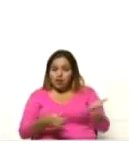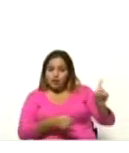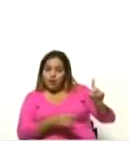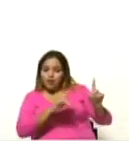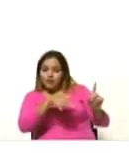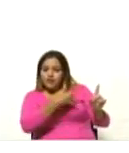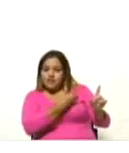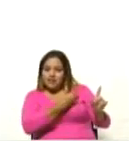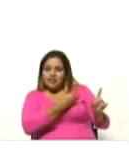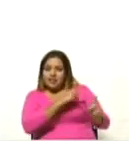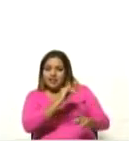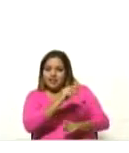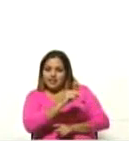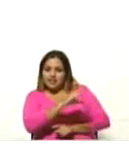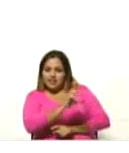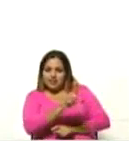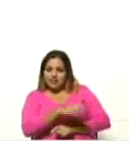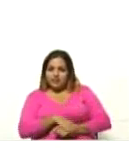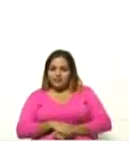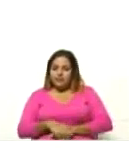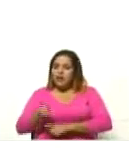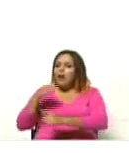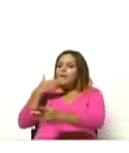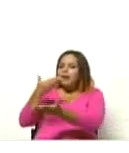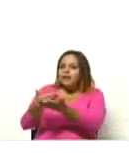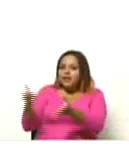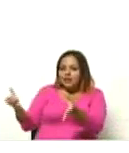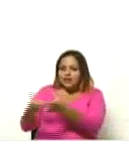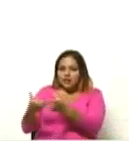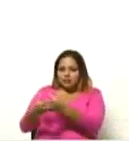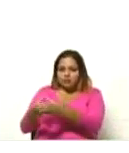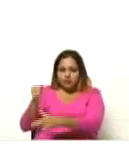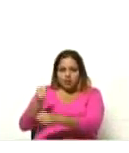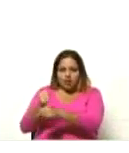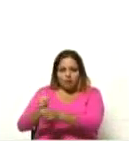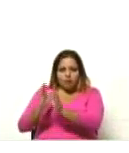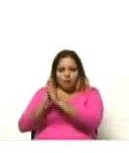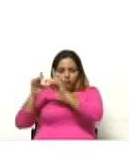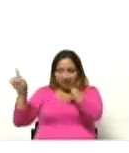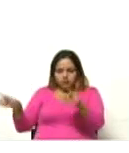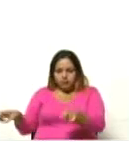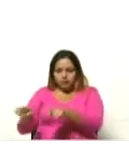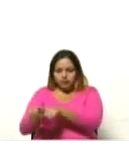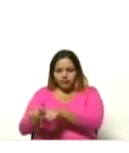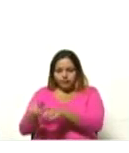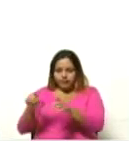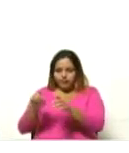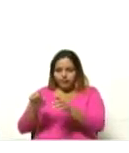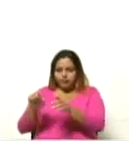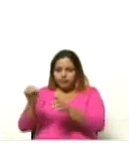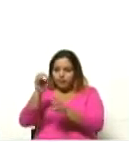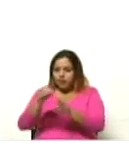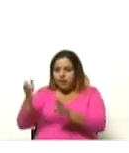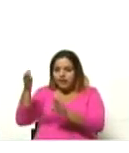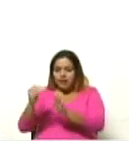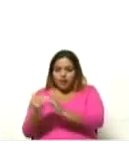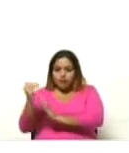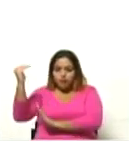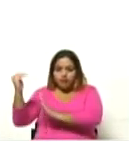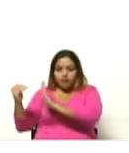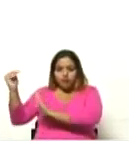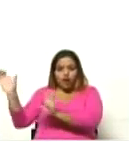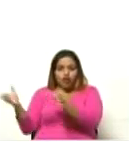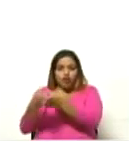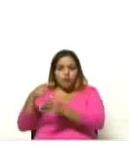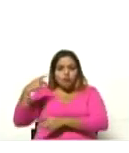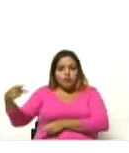universidad, al INSE. Vamos a pedirle a mi equipo de producción que ponga la lámina del ranking de los partidos políticos en Venezuela. ¿Por